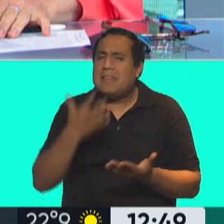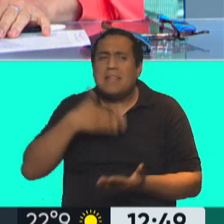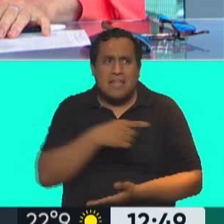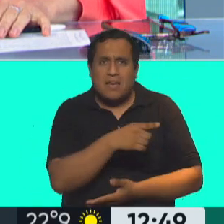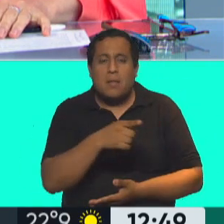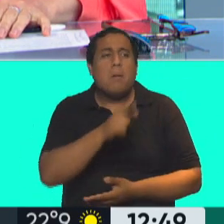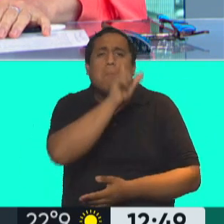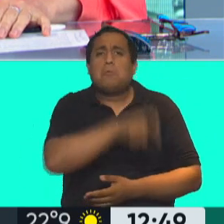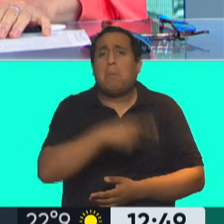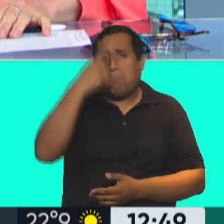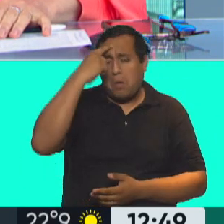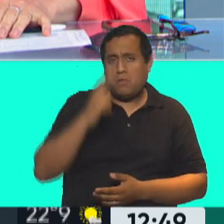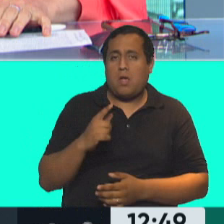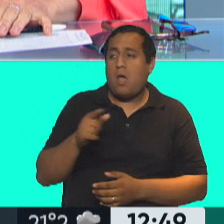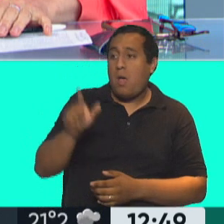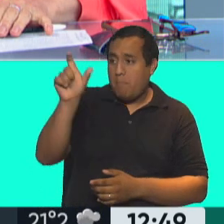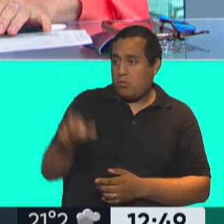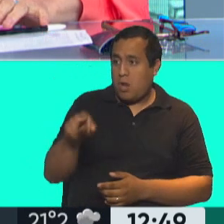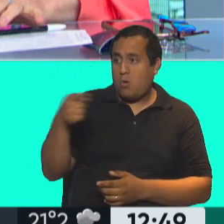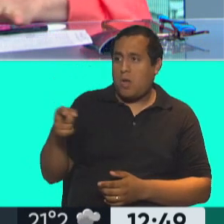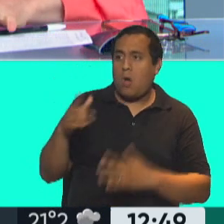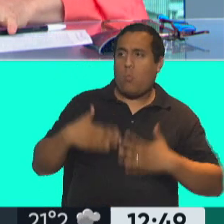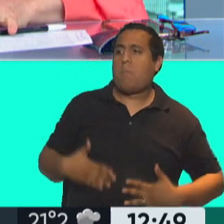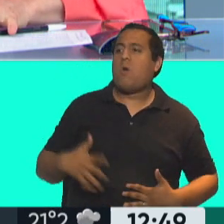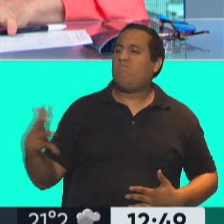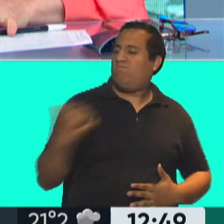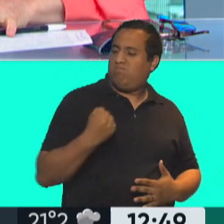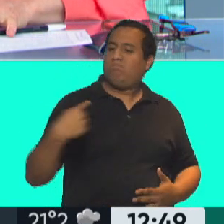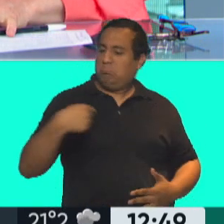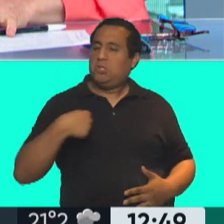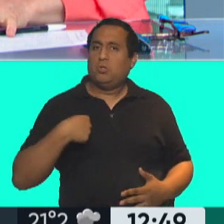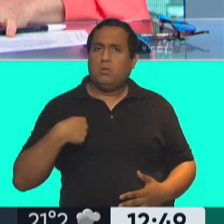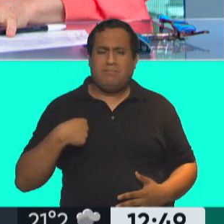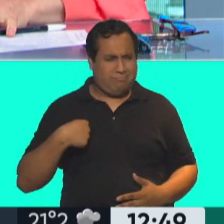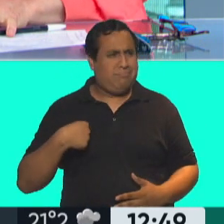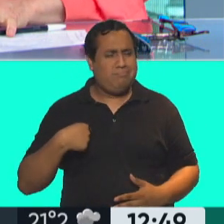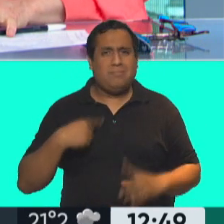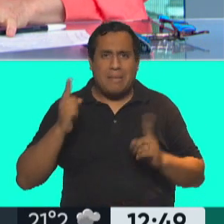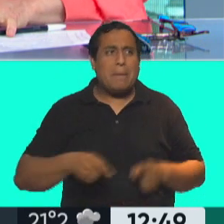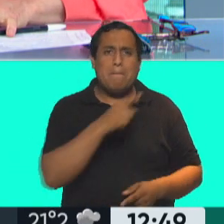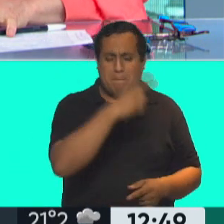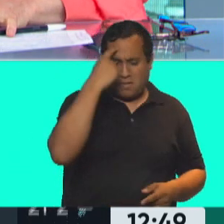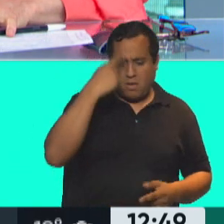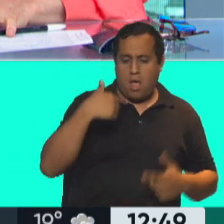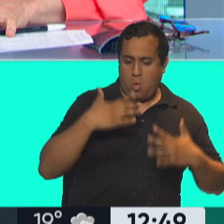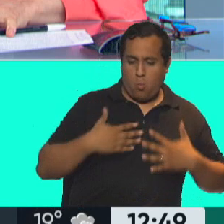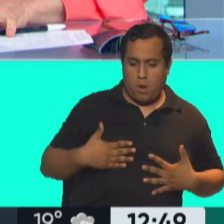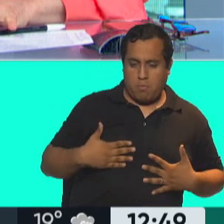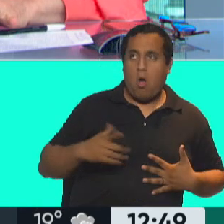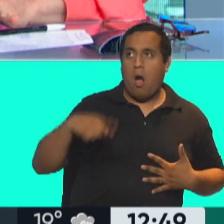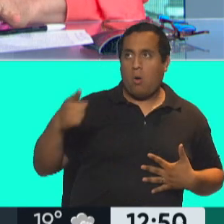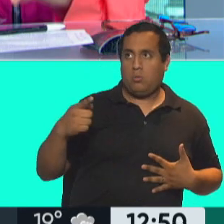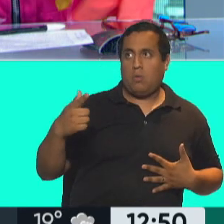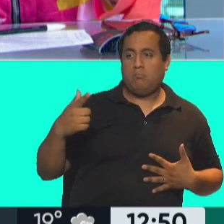que entiende que el cuerpo ajeno le pertenece también en algún punto de su vida puede creer que su cuerpo Le puede pertenecer a alguien no